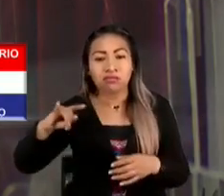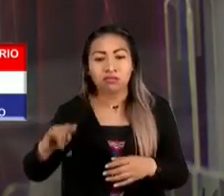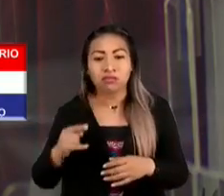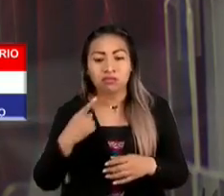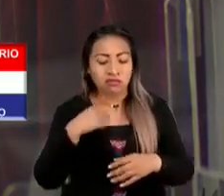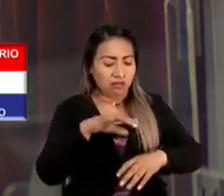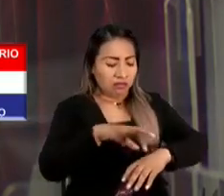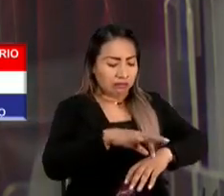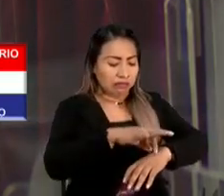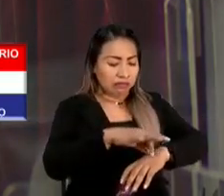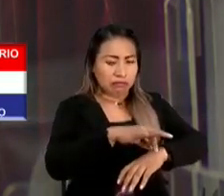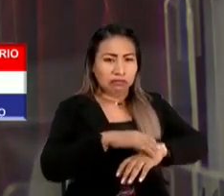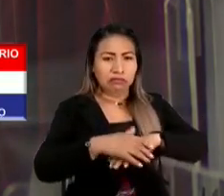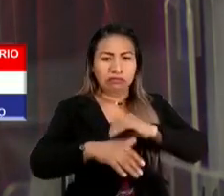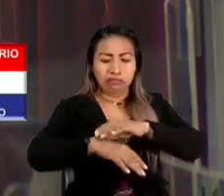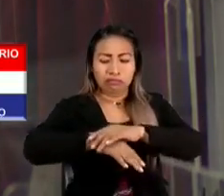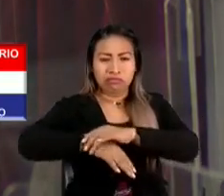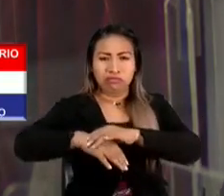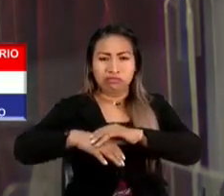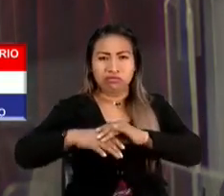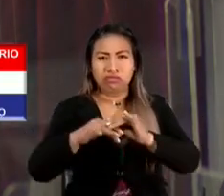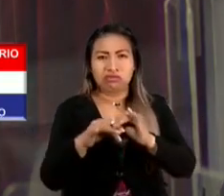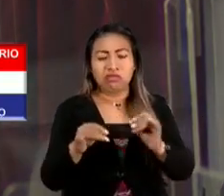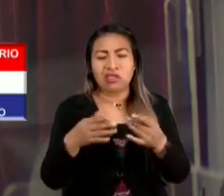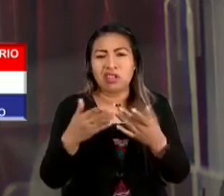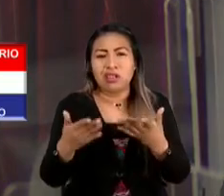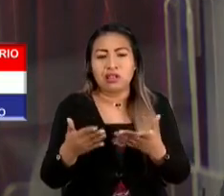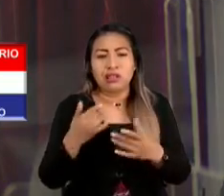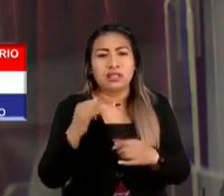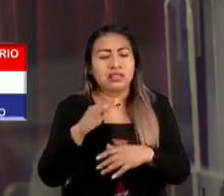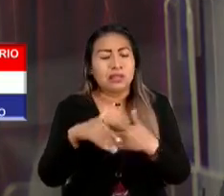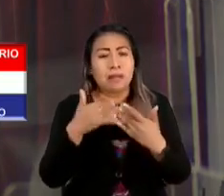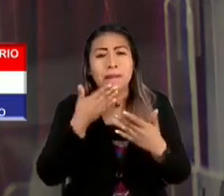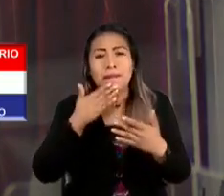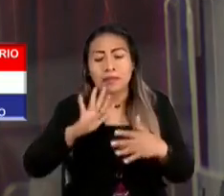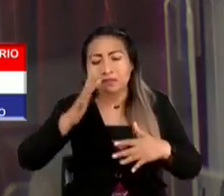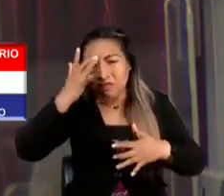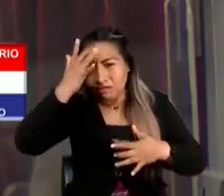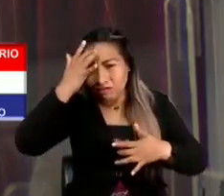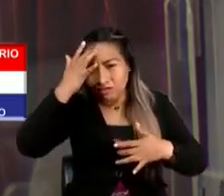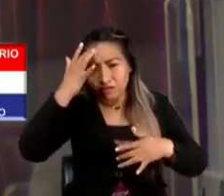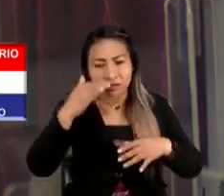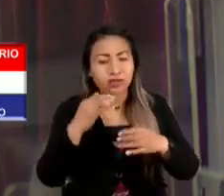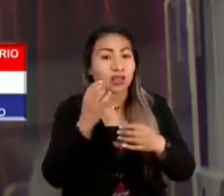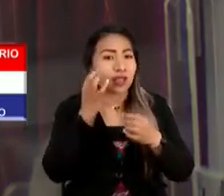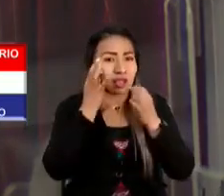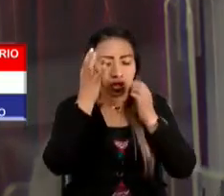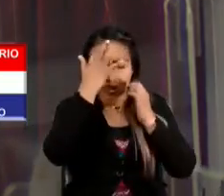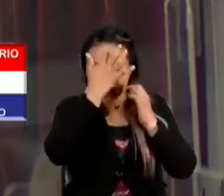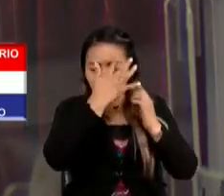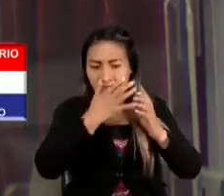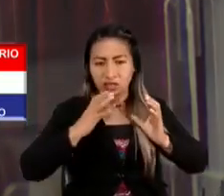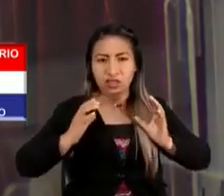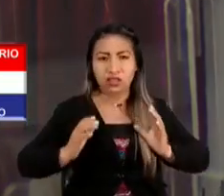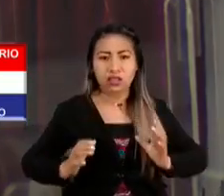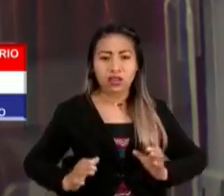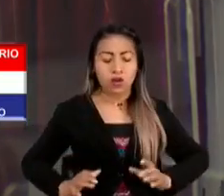llagas viscerales, cutáneas, infecciones y marcas que le han dejado en todo su cuerpo y en la